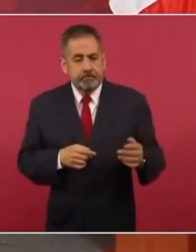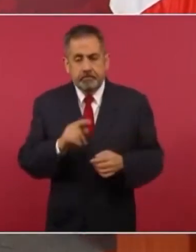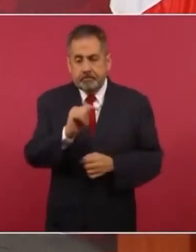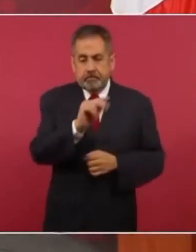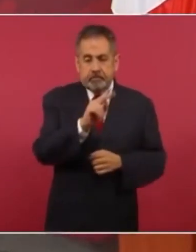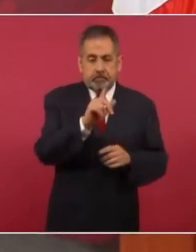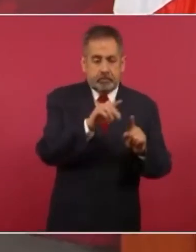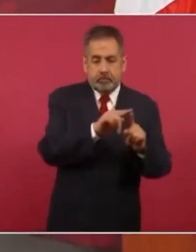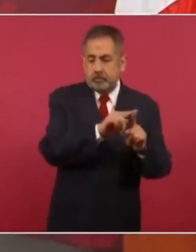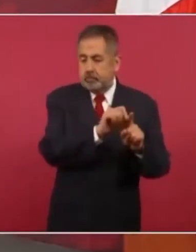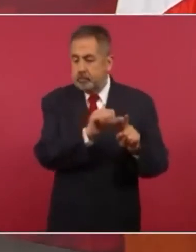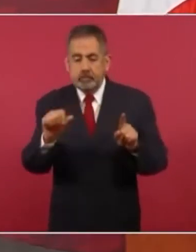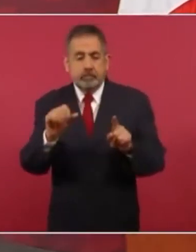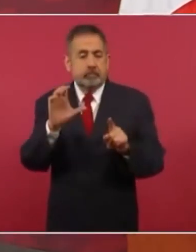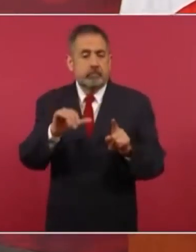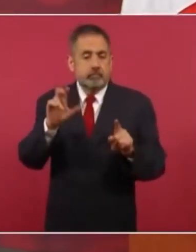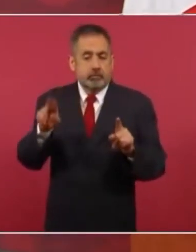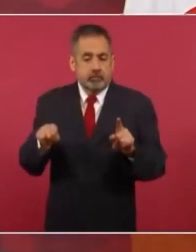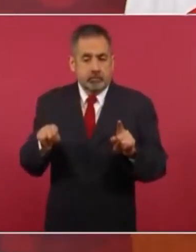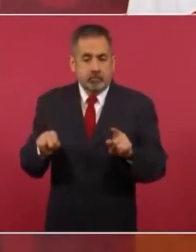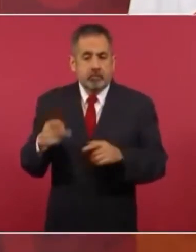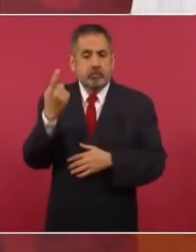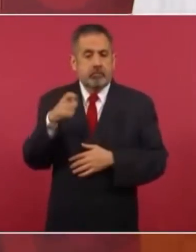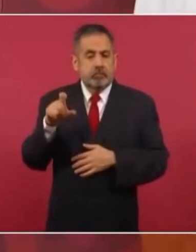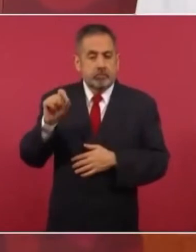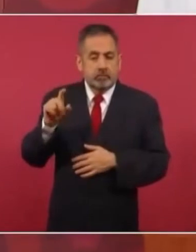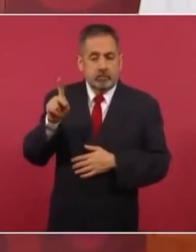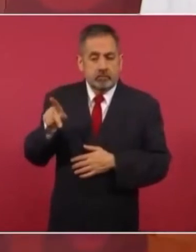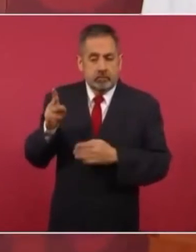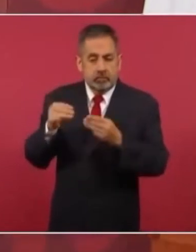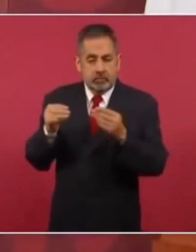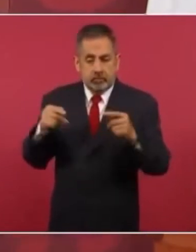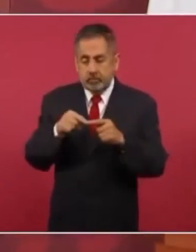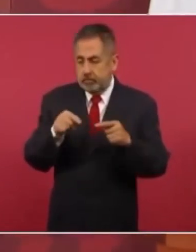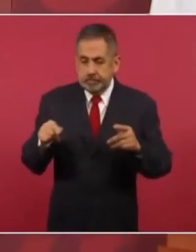Tulum a Cancún, que son 120 kilómetros,